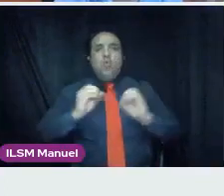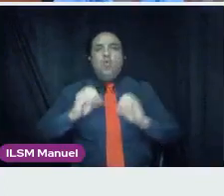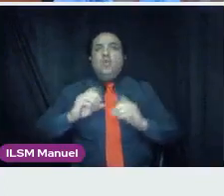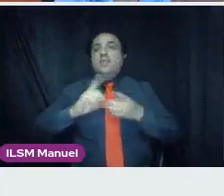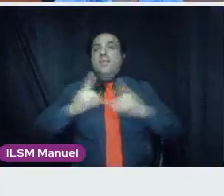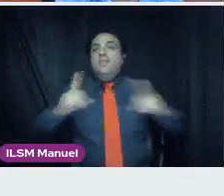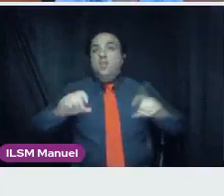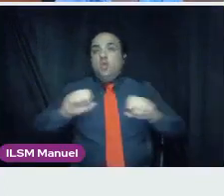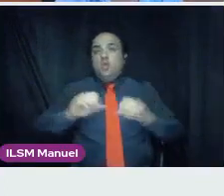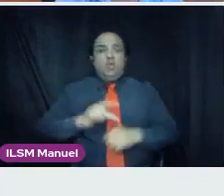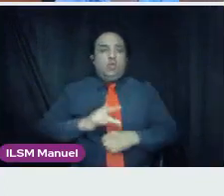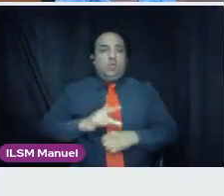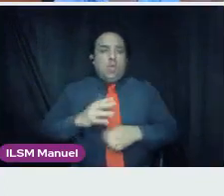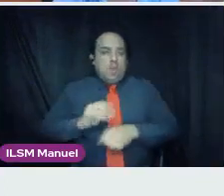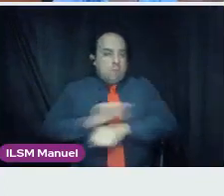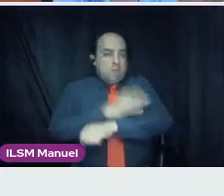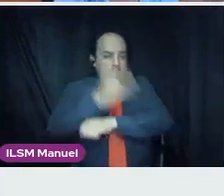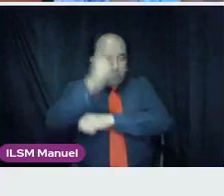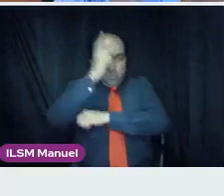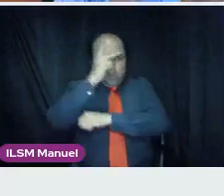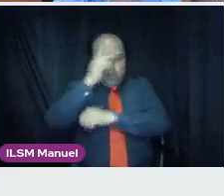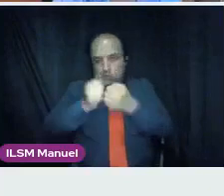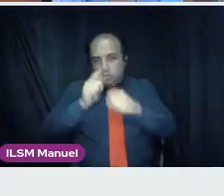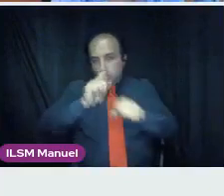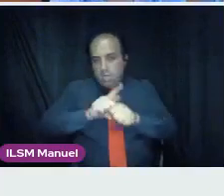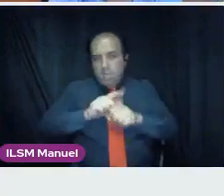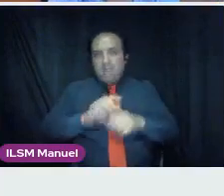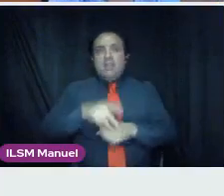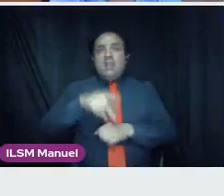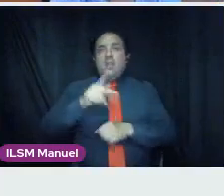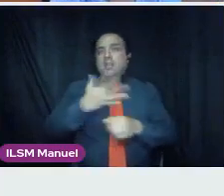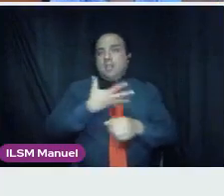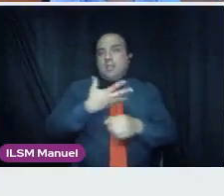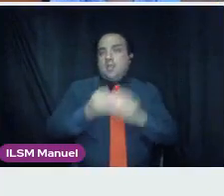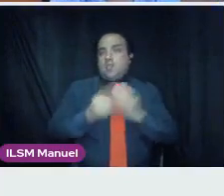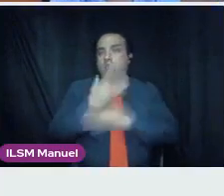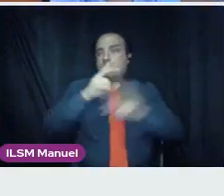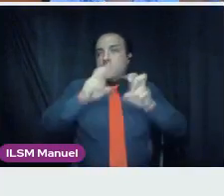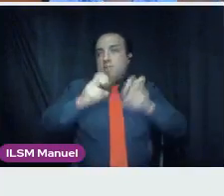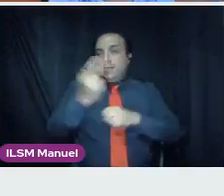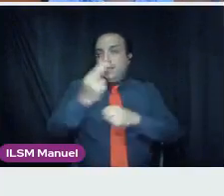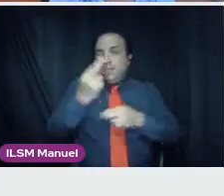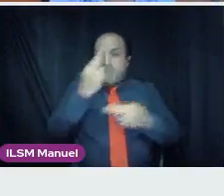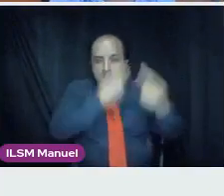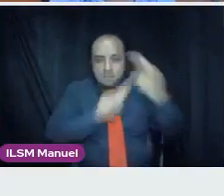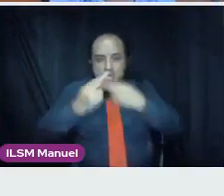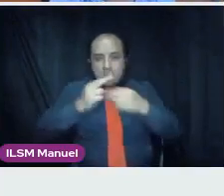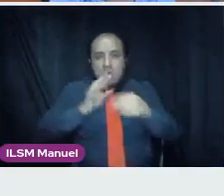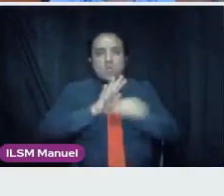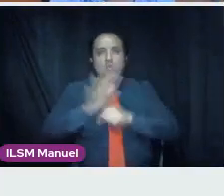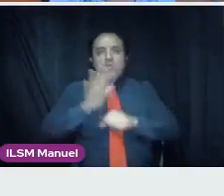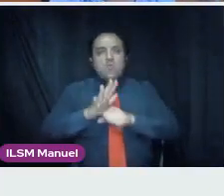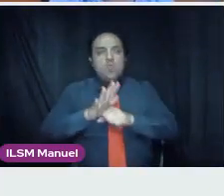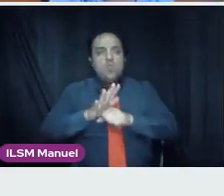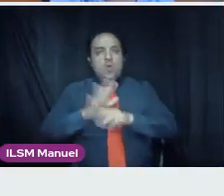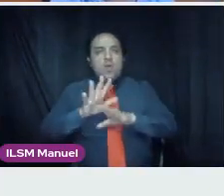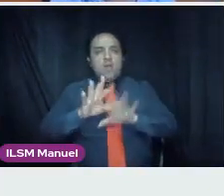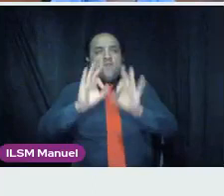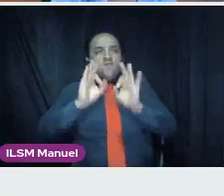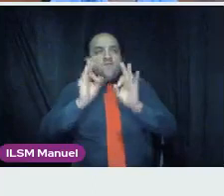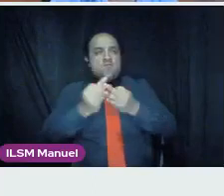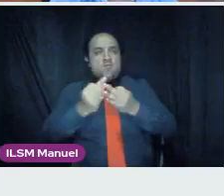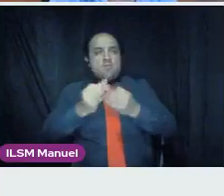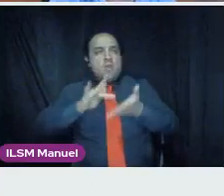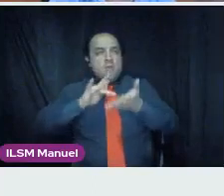nuevo, aún hace falta como explorarlo con respecto al impacto que esto puede traer en la